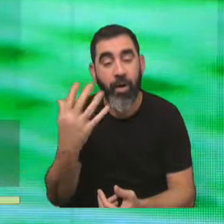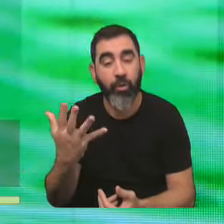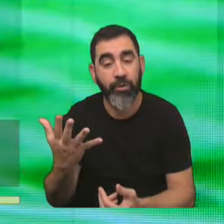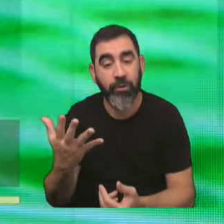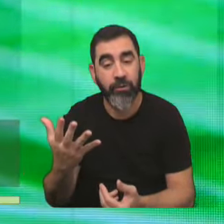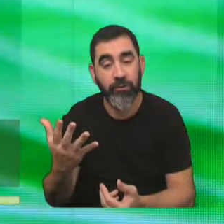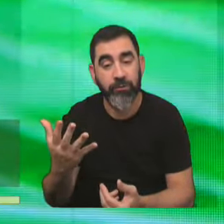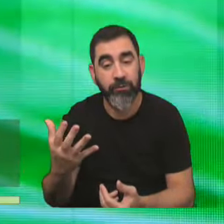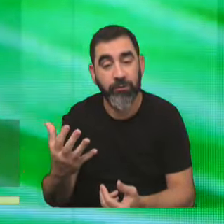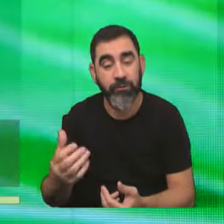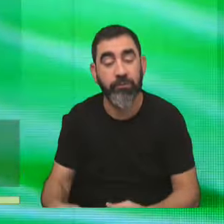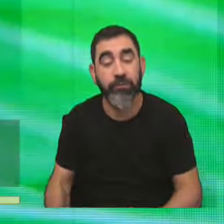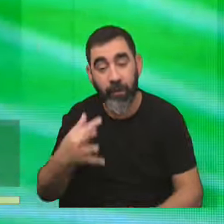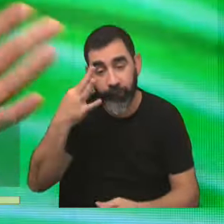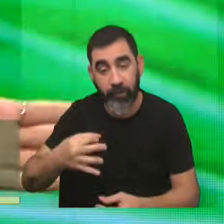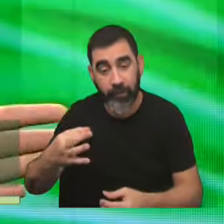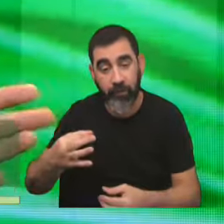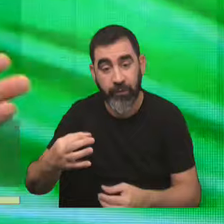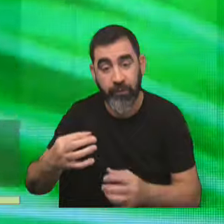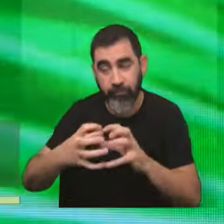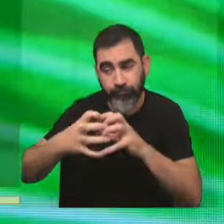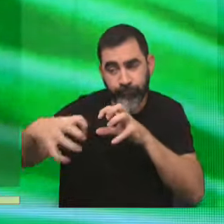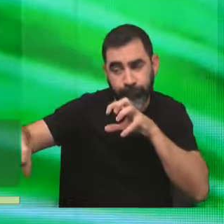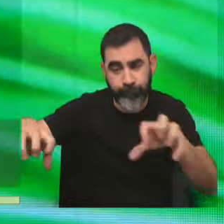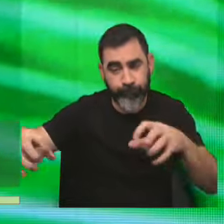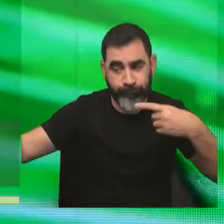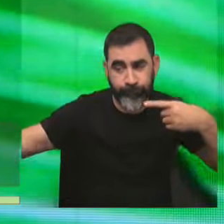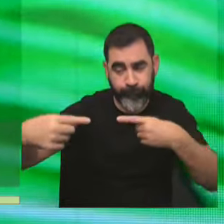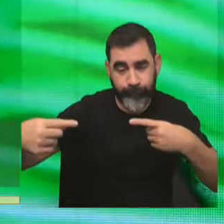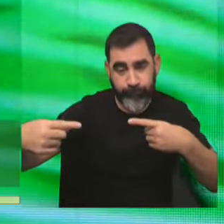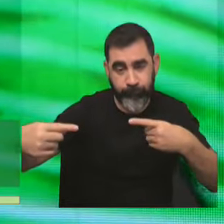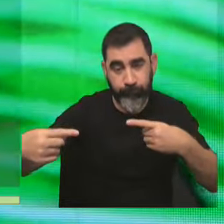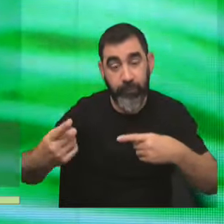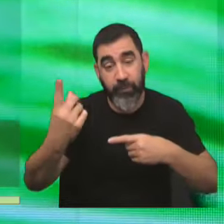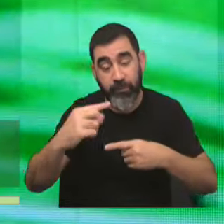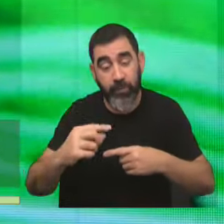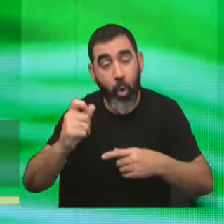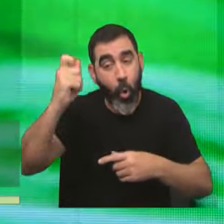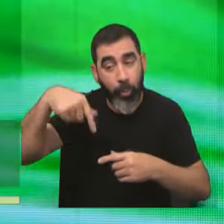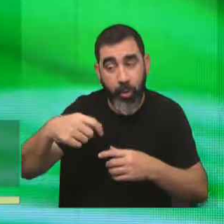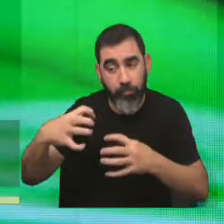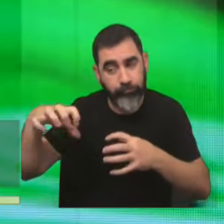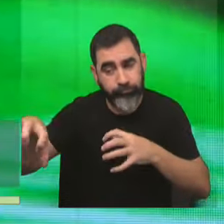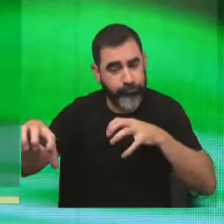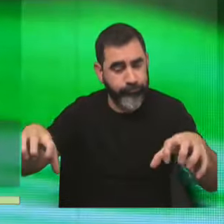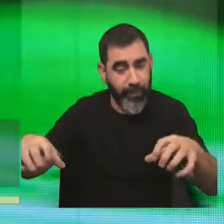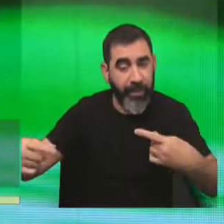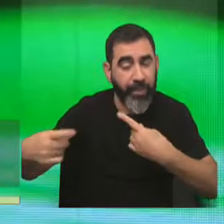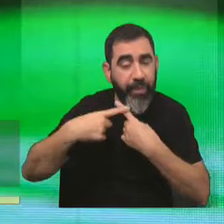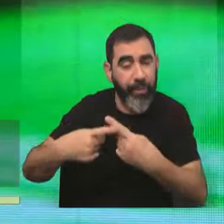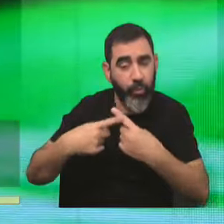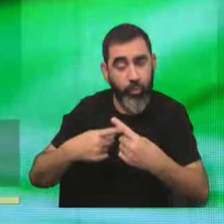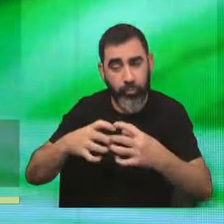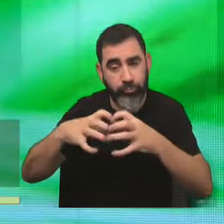los que están eh en posiciones muy radicales no entonces eh aquello la la discusión camina